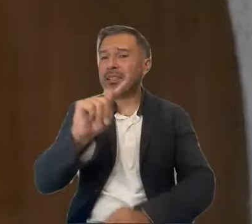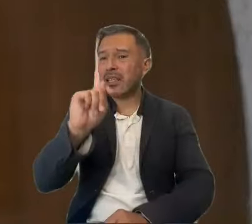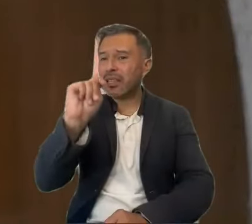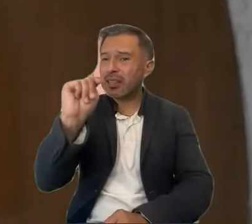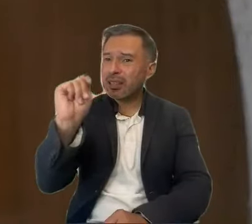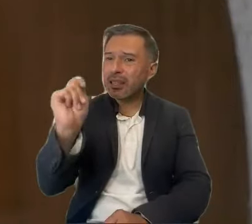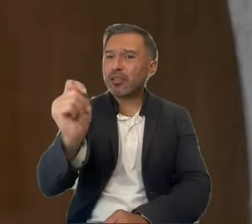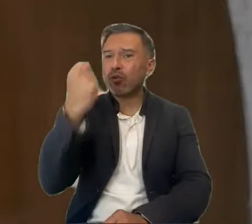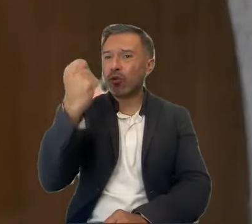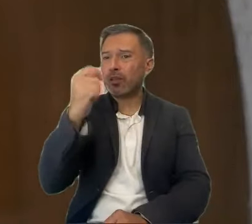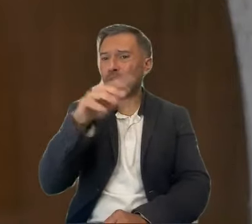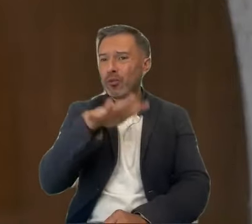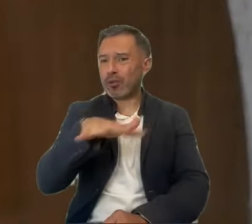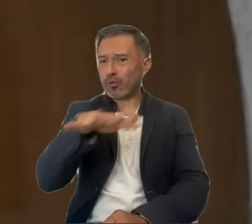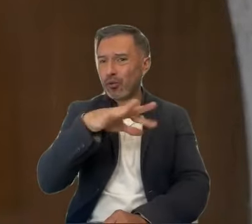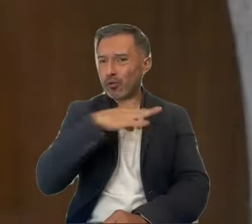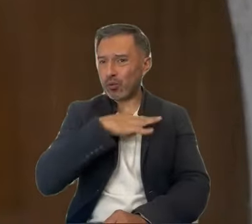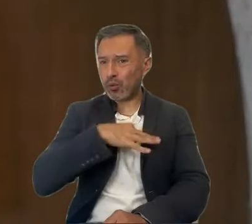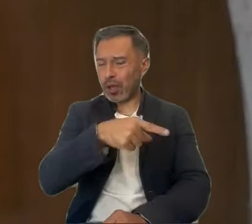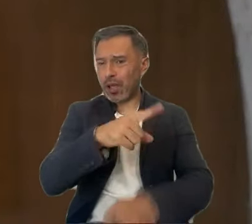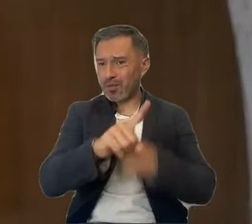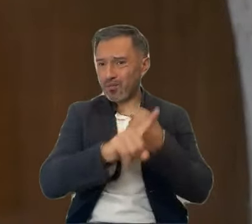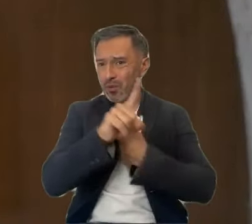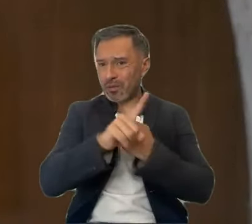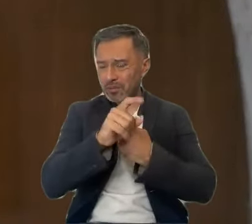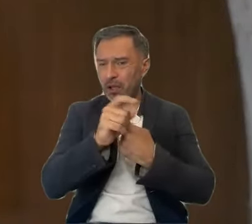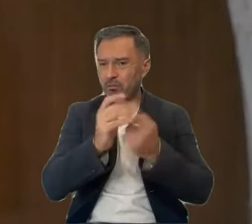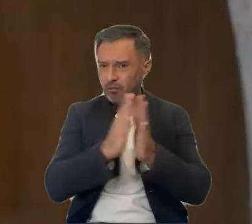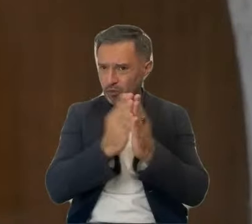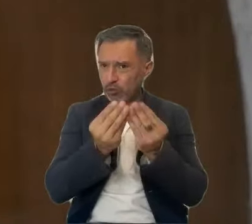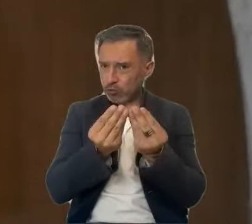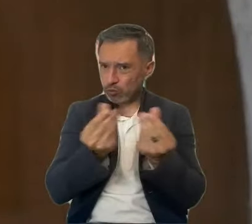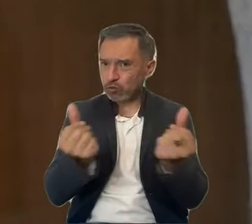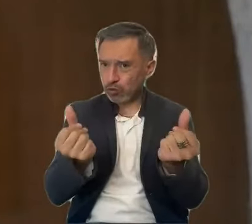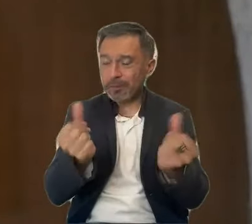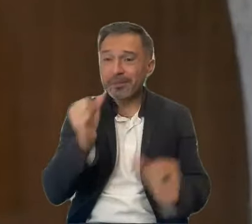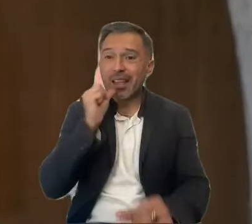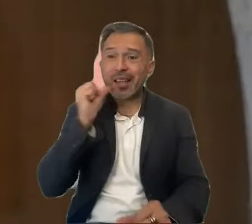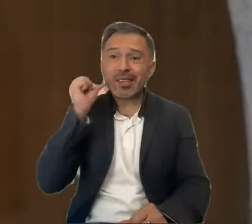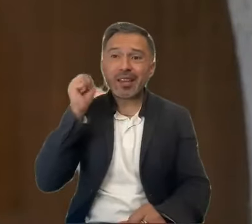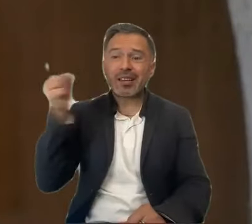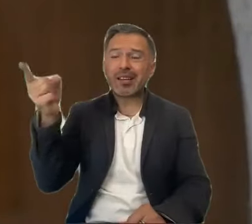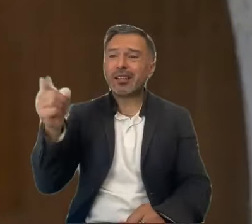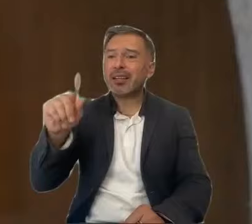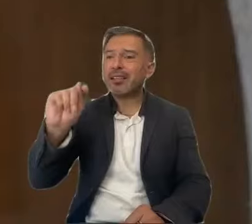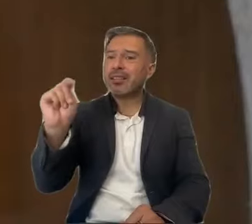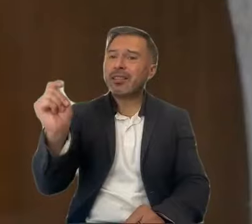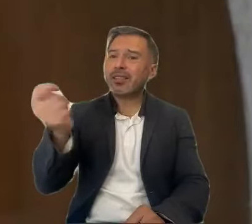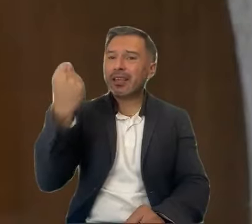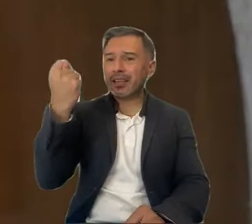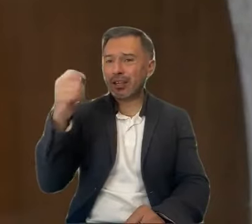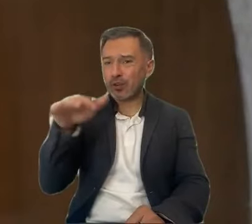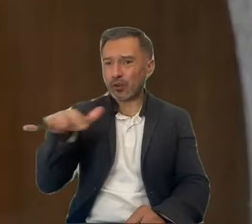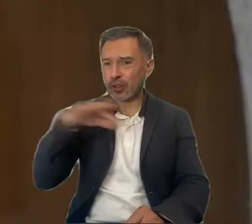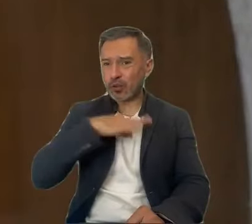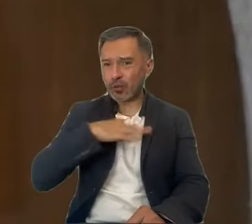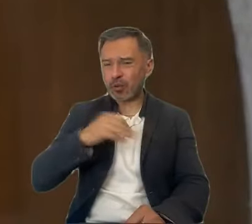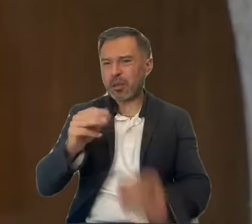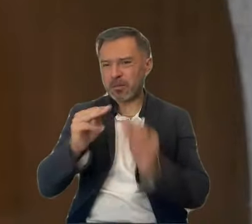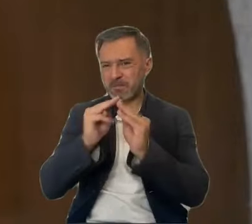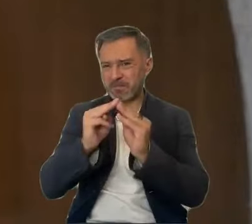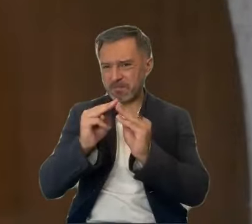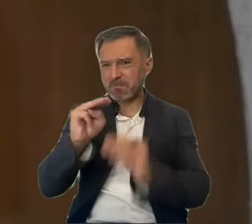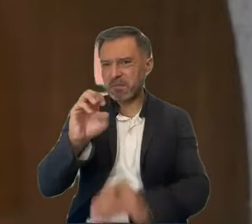Toluca. Ayer y hoy llegaron a mi oficina, el TEC Regional se llama de Toluca, en realidad queda en Metepec,